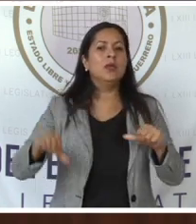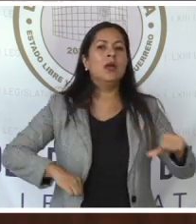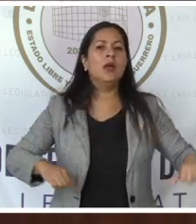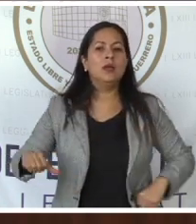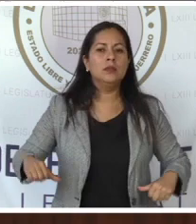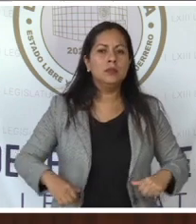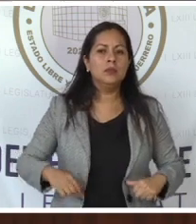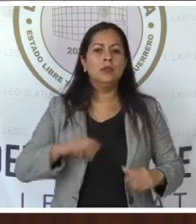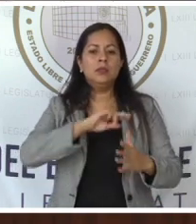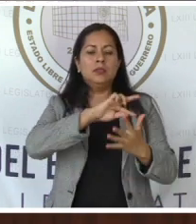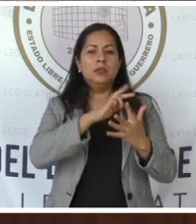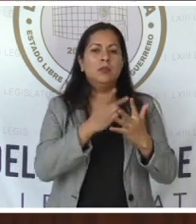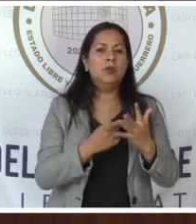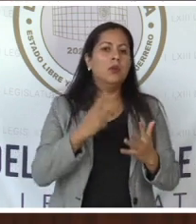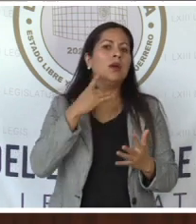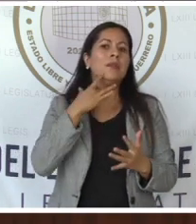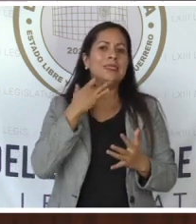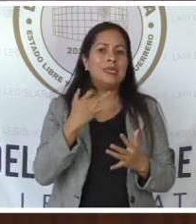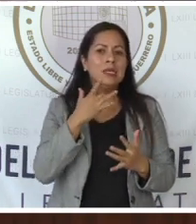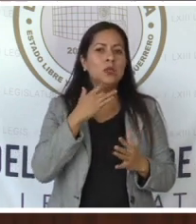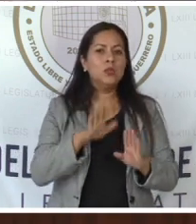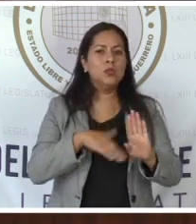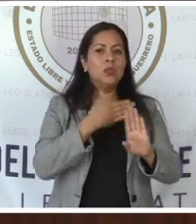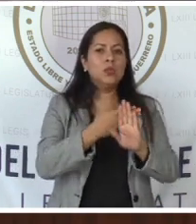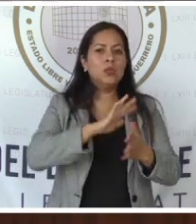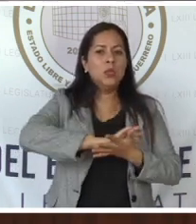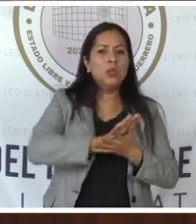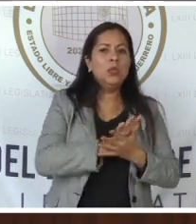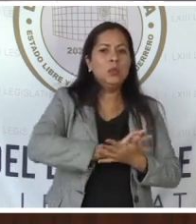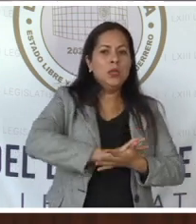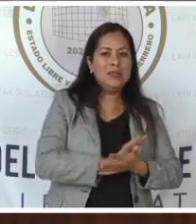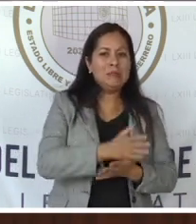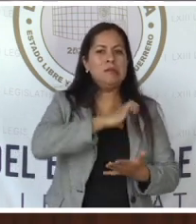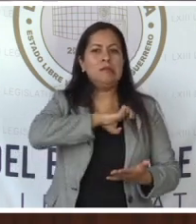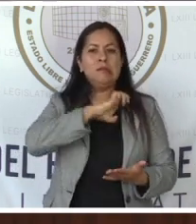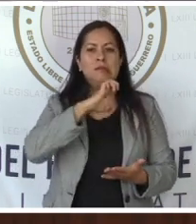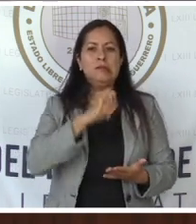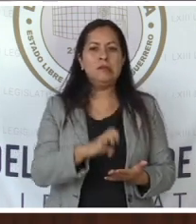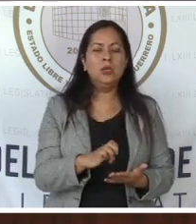de lucha contra el racismo, la discriminación